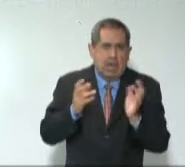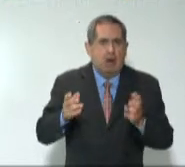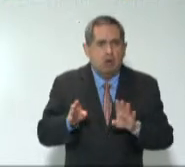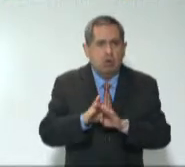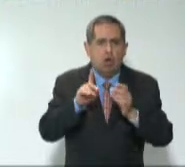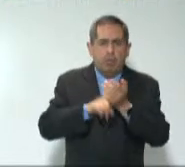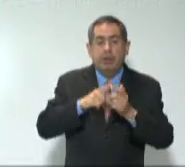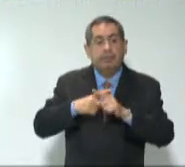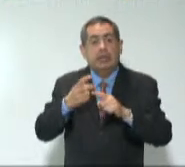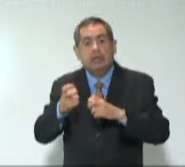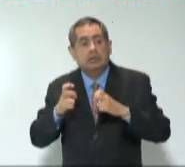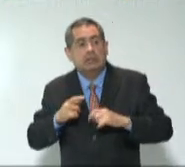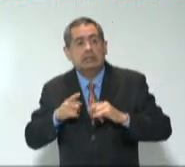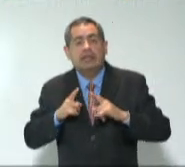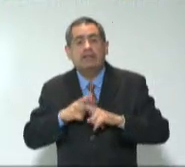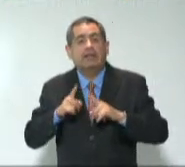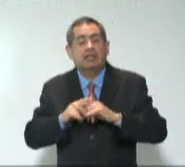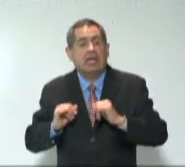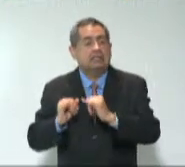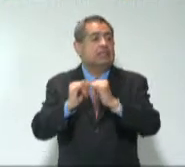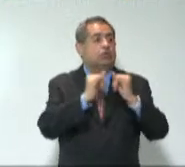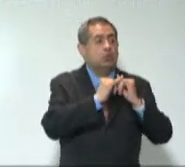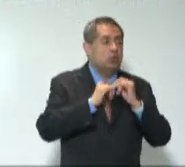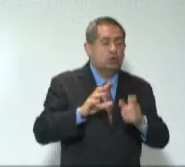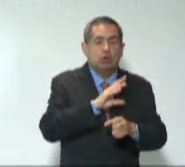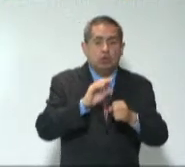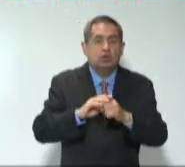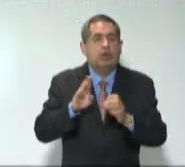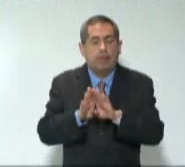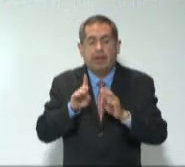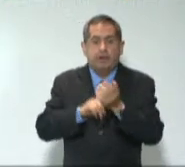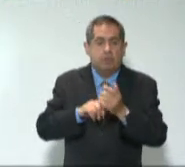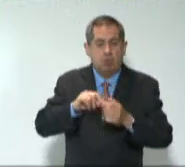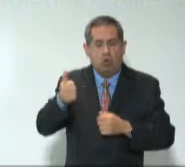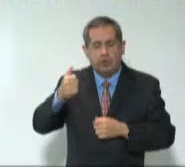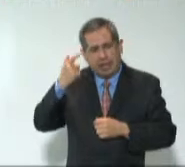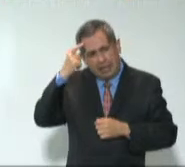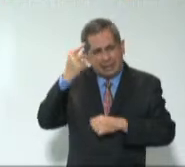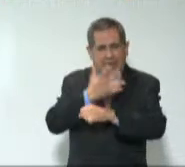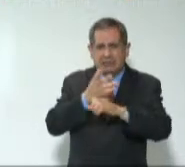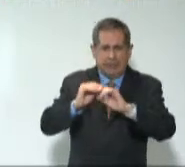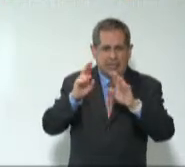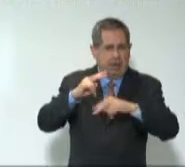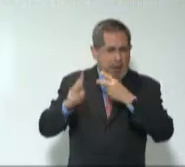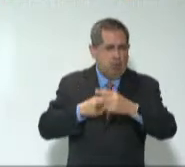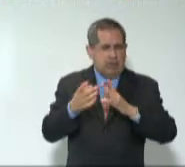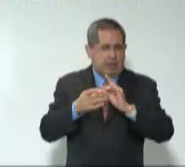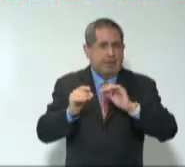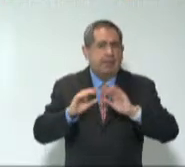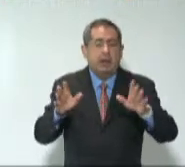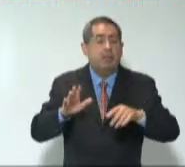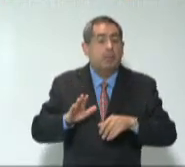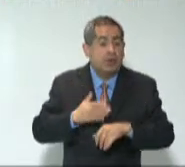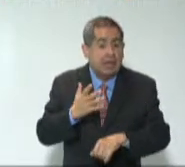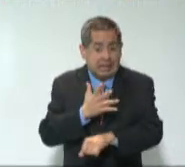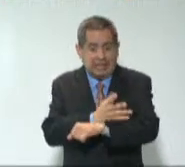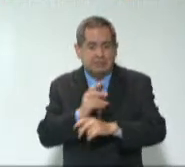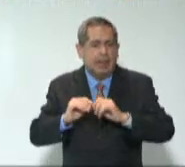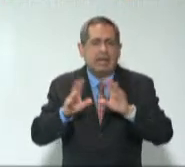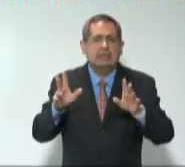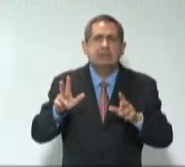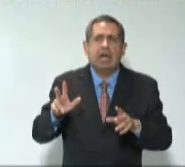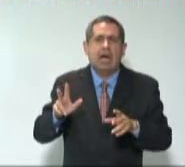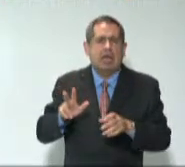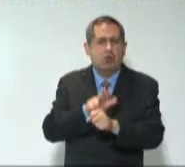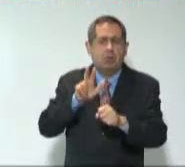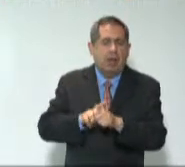eso los institutos y del Sistema Nacional recurrimos a otro tipo de transparencia que ya la vamos a ver porque la transparencia tradicional